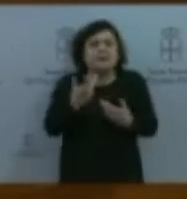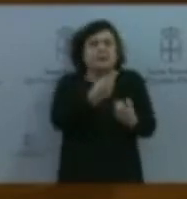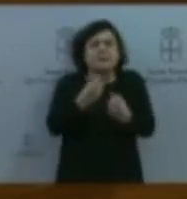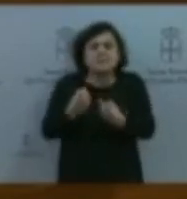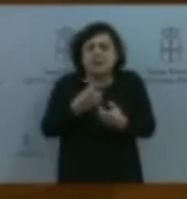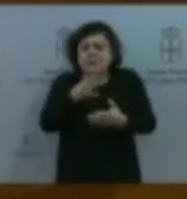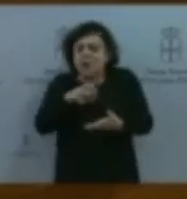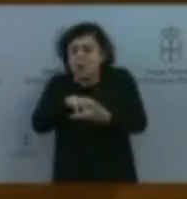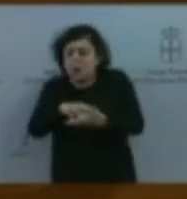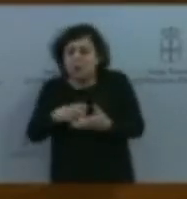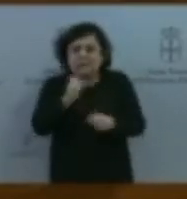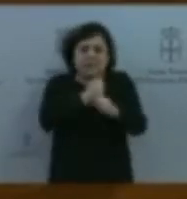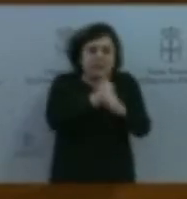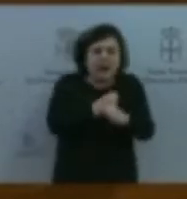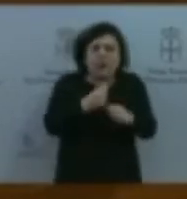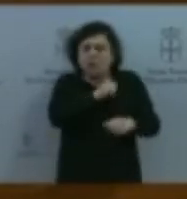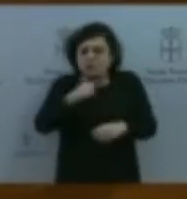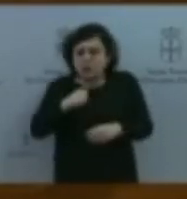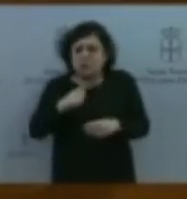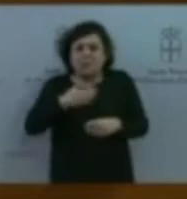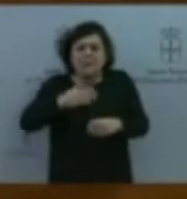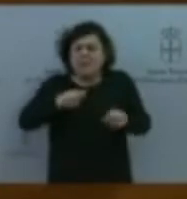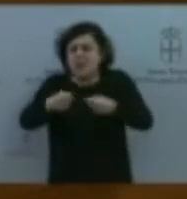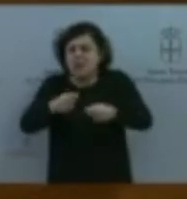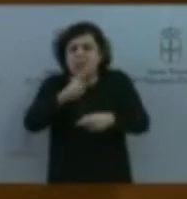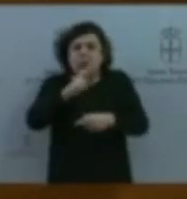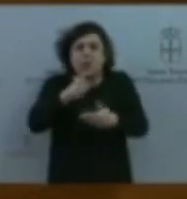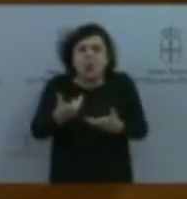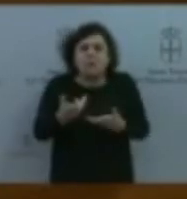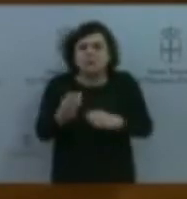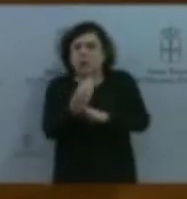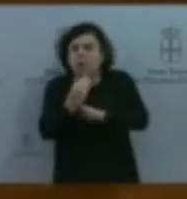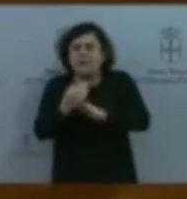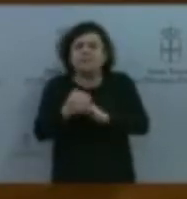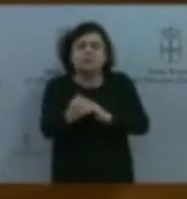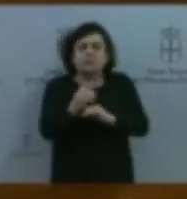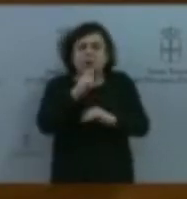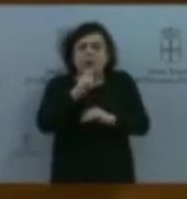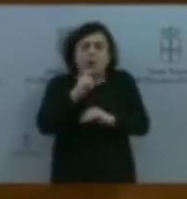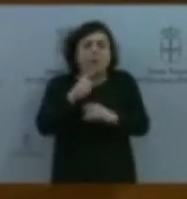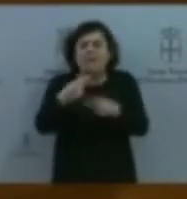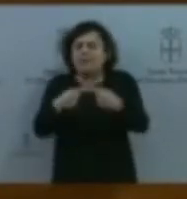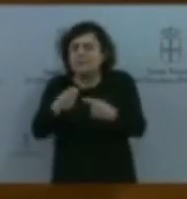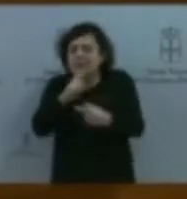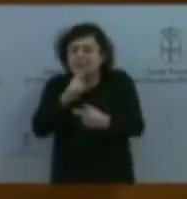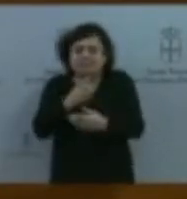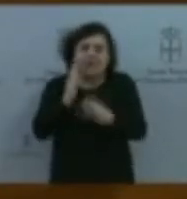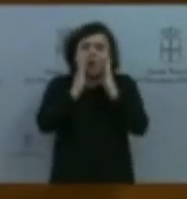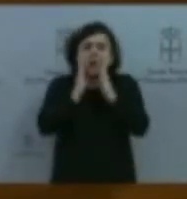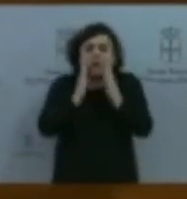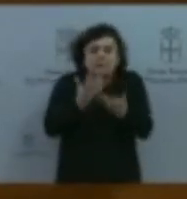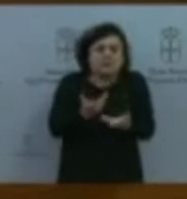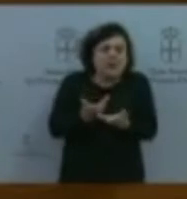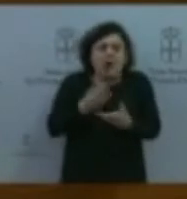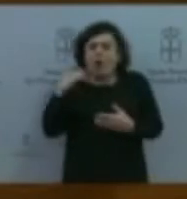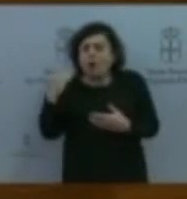negocio, si te van a poder cuidar, incertidumbre por la gente que quieres, que está fuera, jóvenes emigrados que no pueden estar yendo y viniendo, no sabemos si vendrán en Navidad, eso